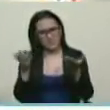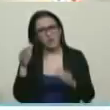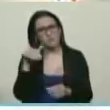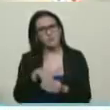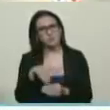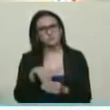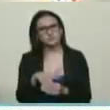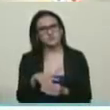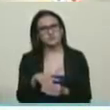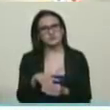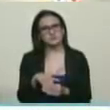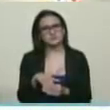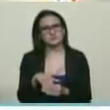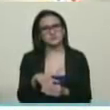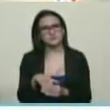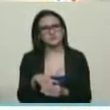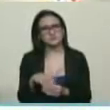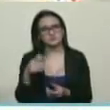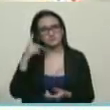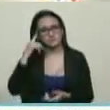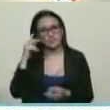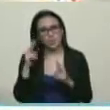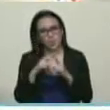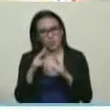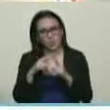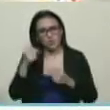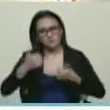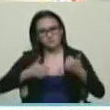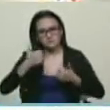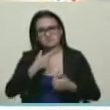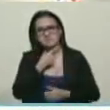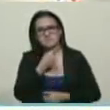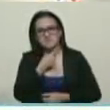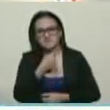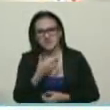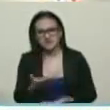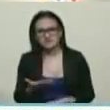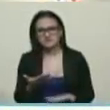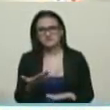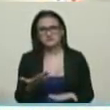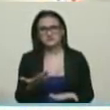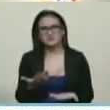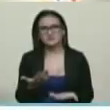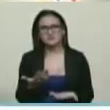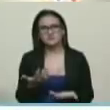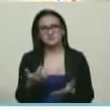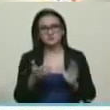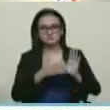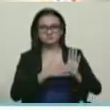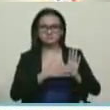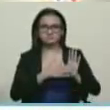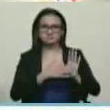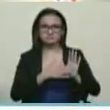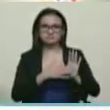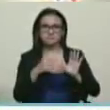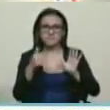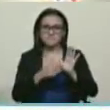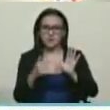conoce los candidatos y candidatas de su preferencia y la posición en boleta, eso es